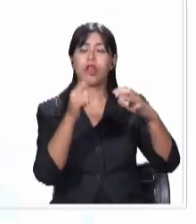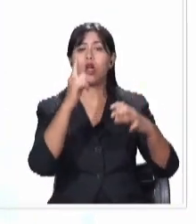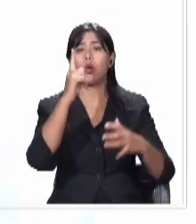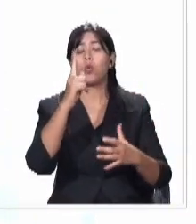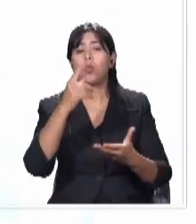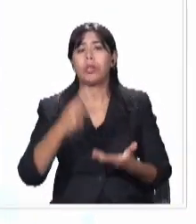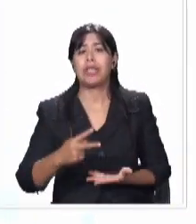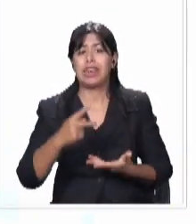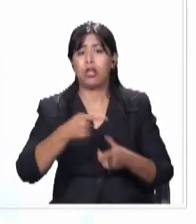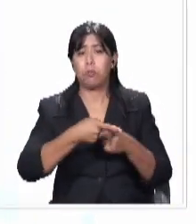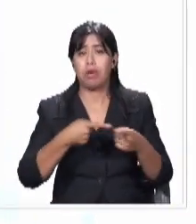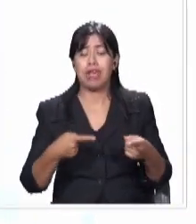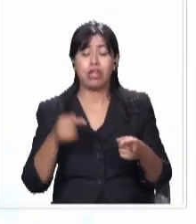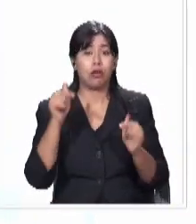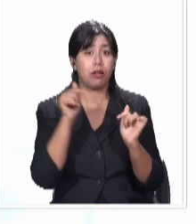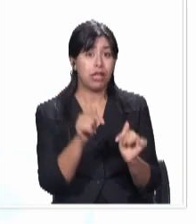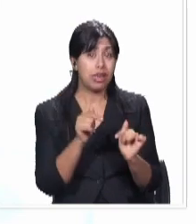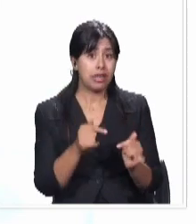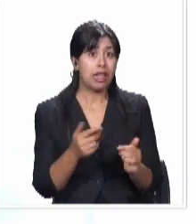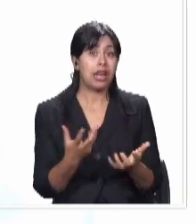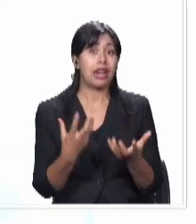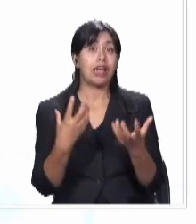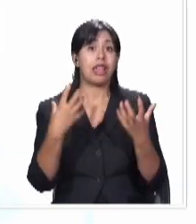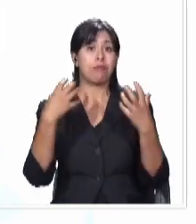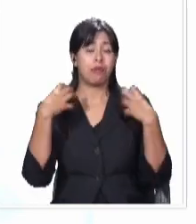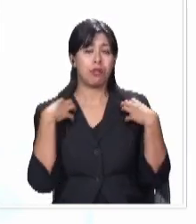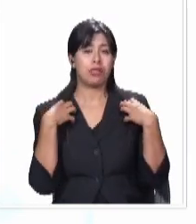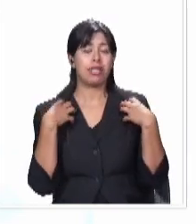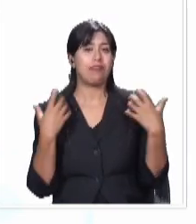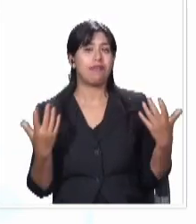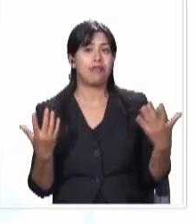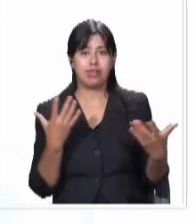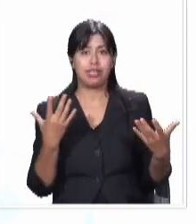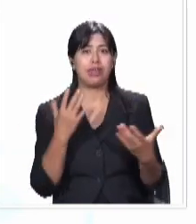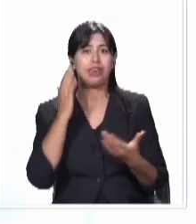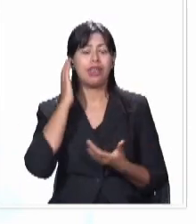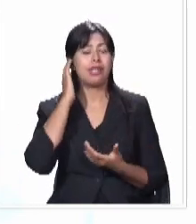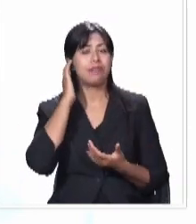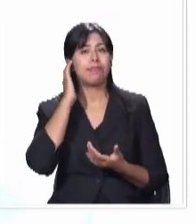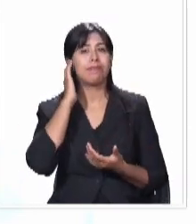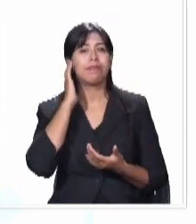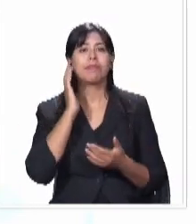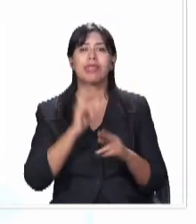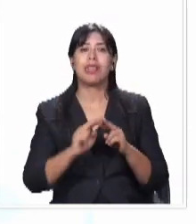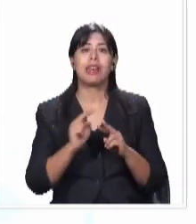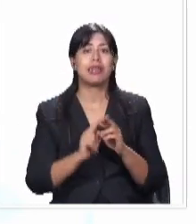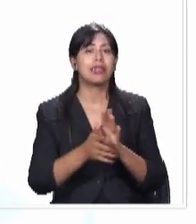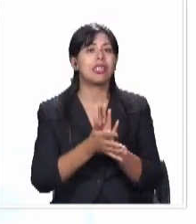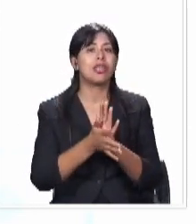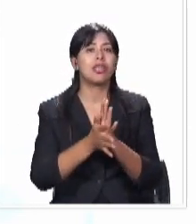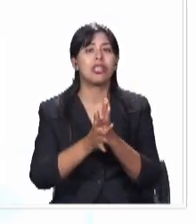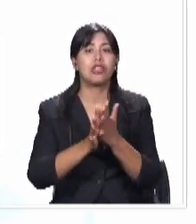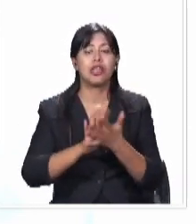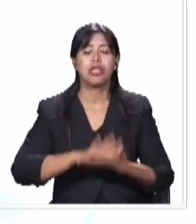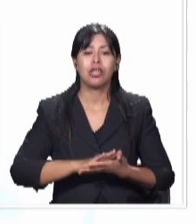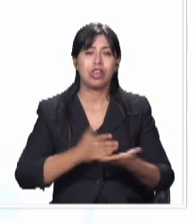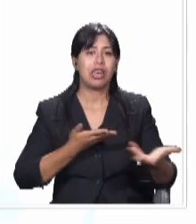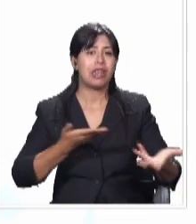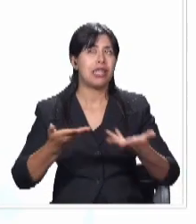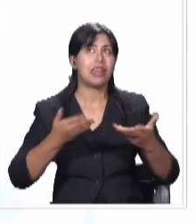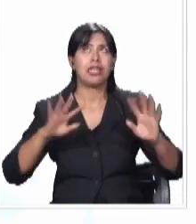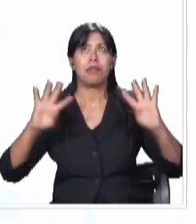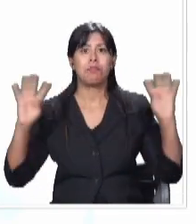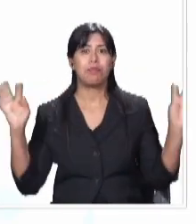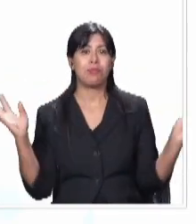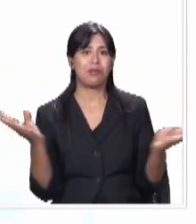1,5 kilos, es la responsable de realizar todas las interacciones con nuestro entorno.